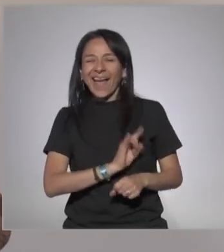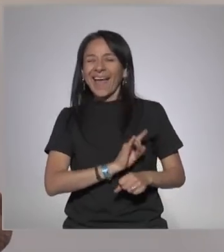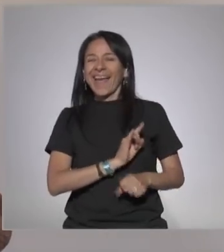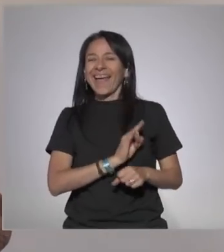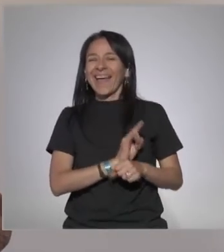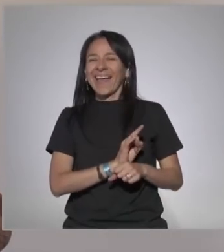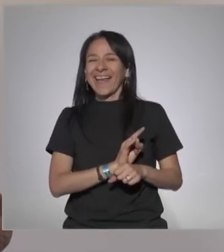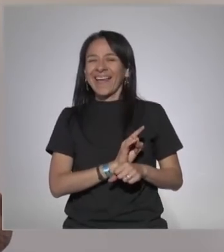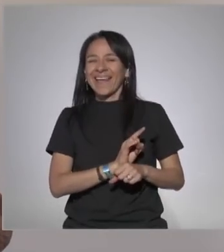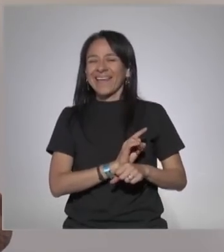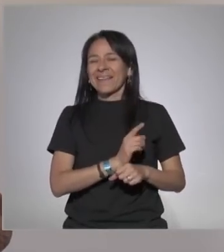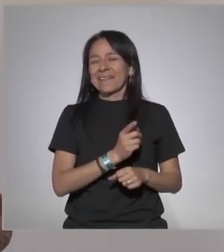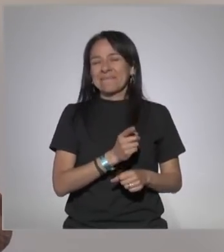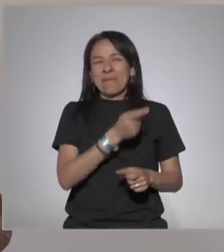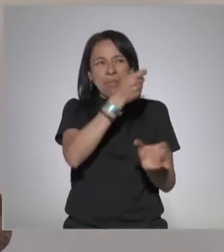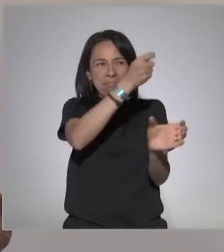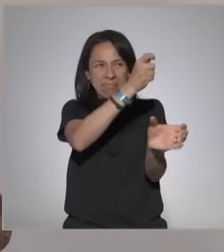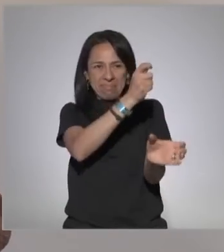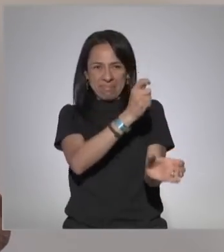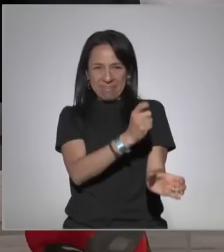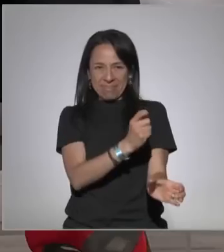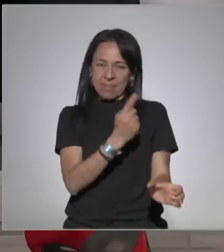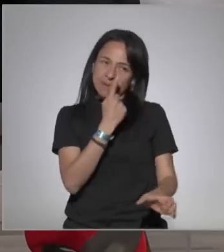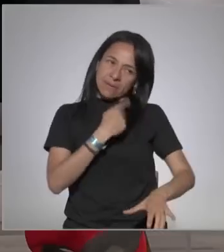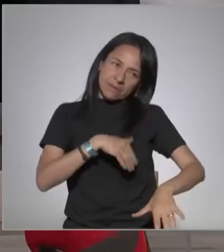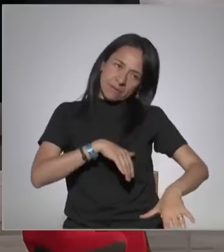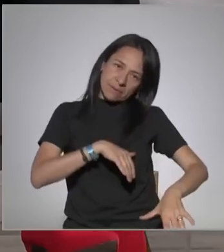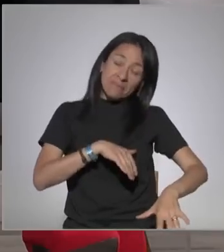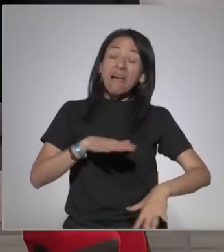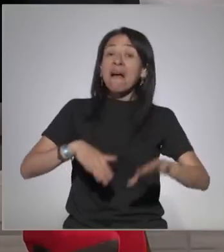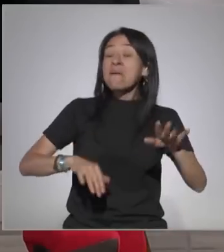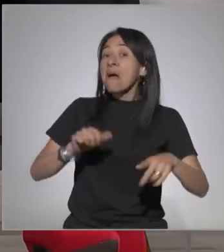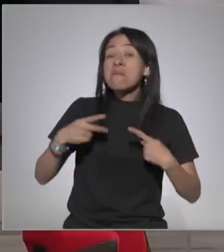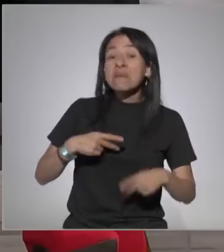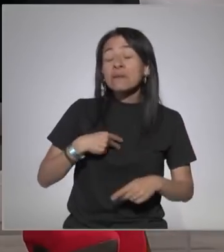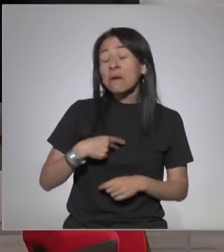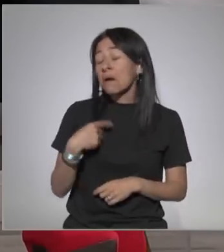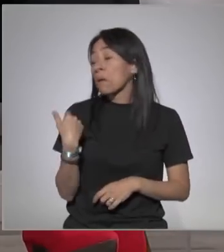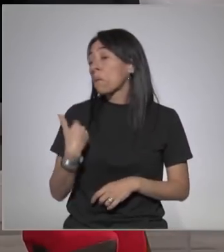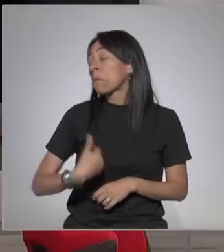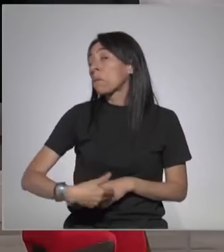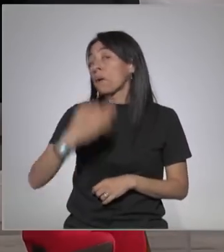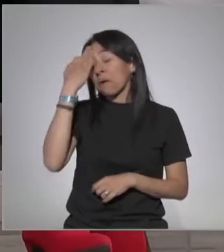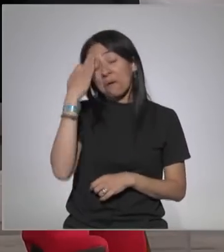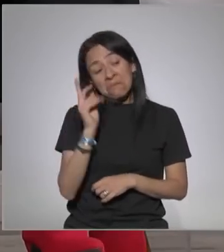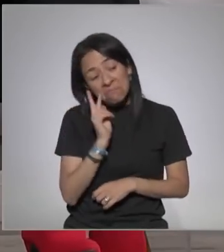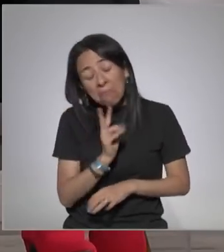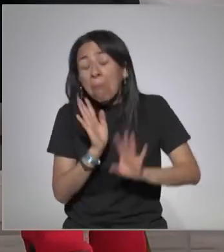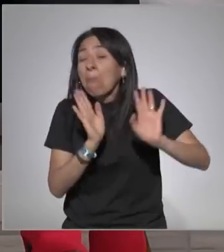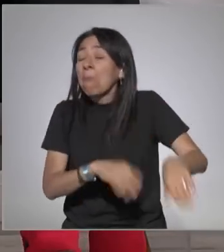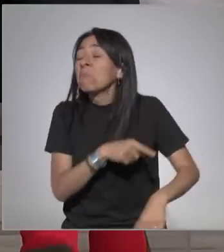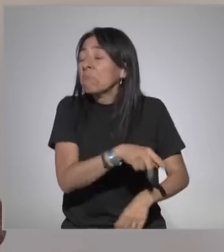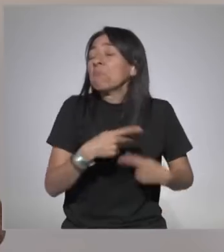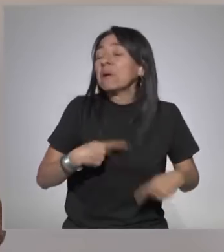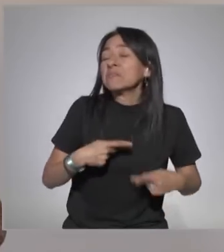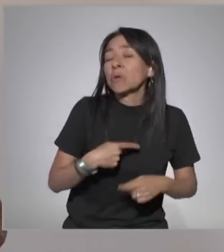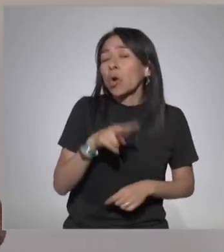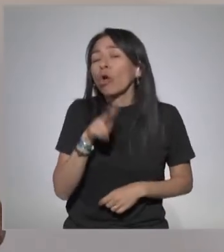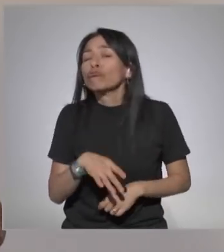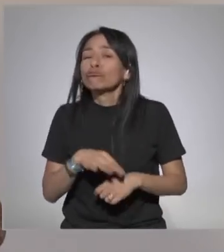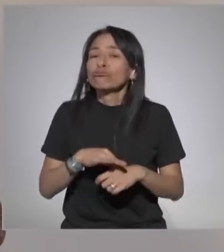pasar horas y no se daban cuenta que era una estatua. Entonces, ¿de qué hablaba este experimento social? De que